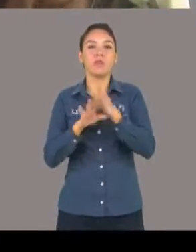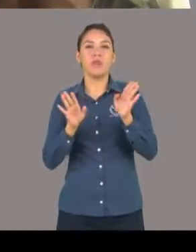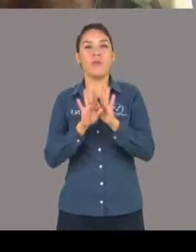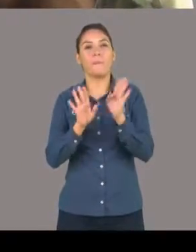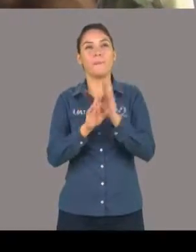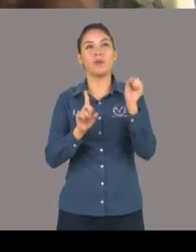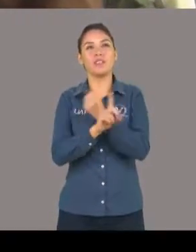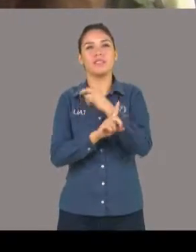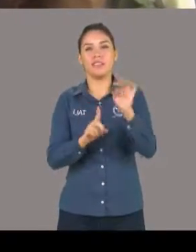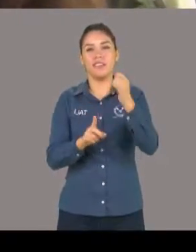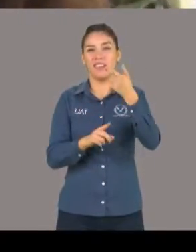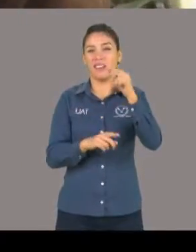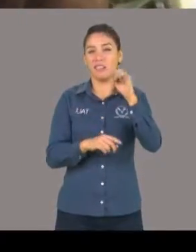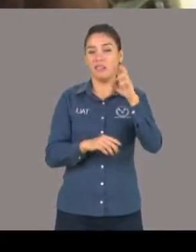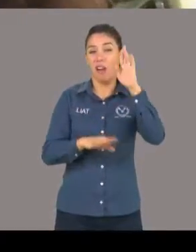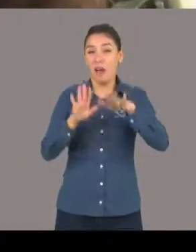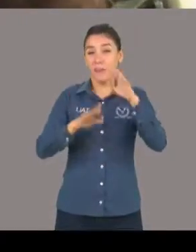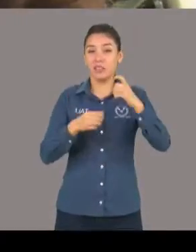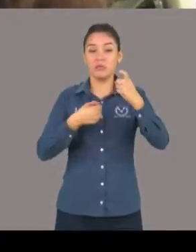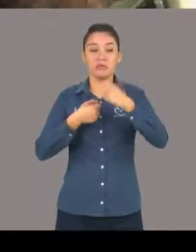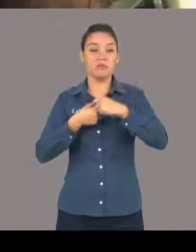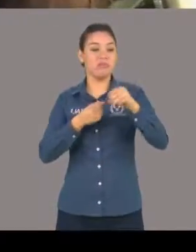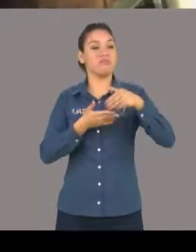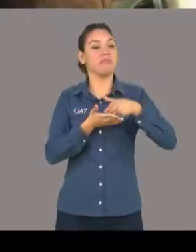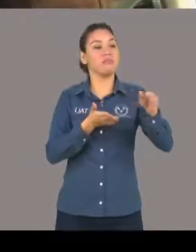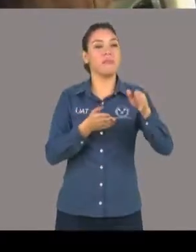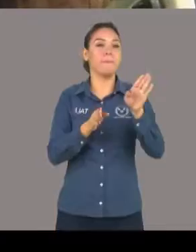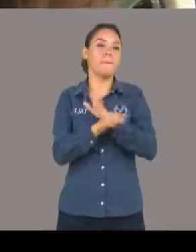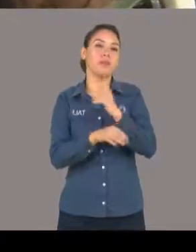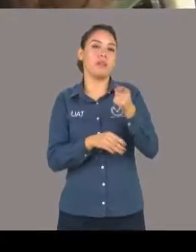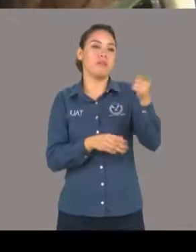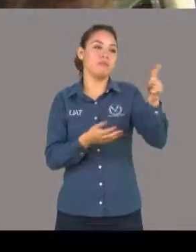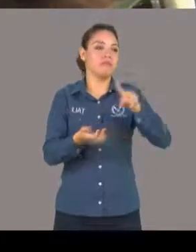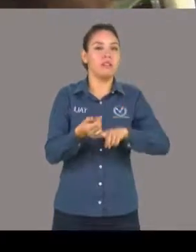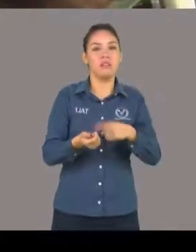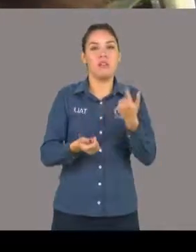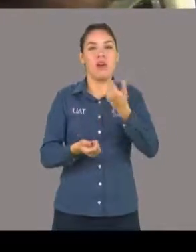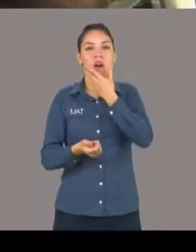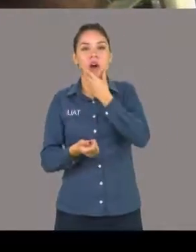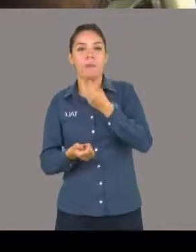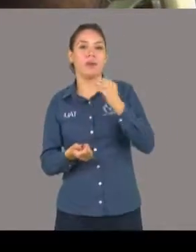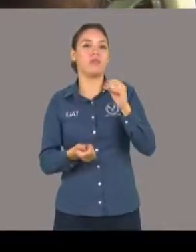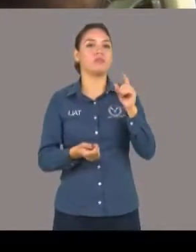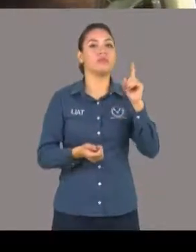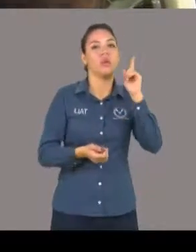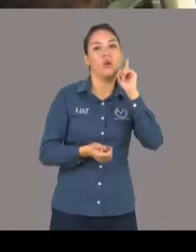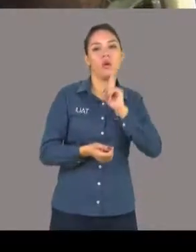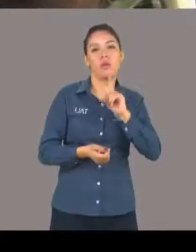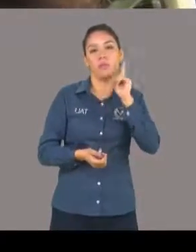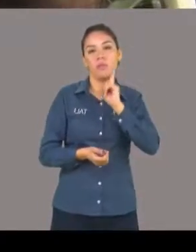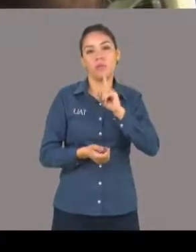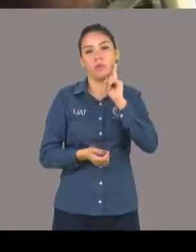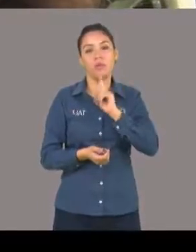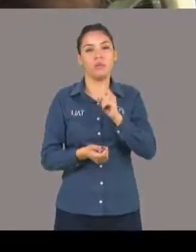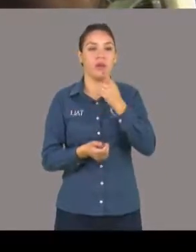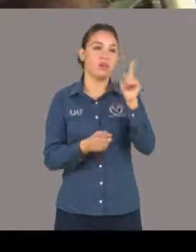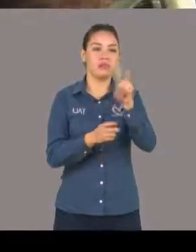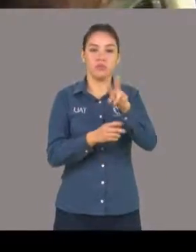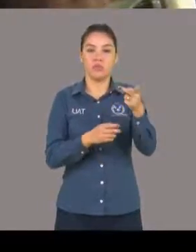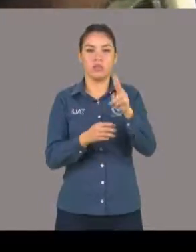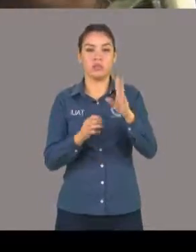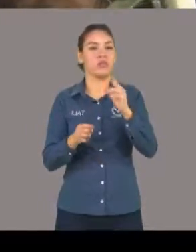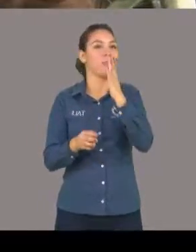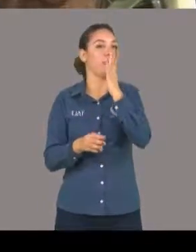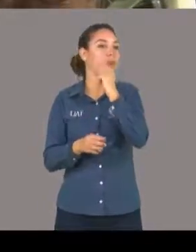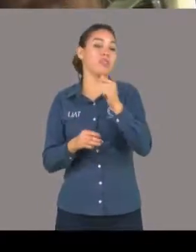Vaya, como violencia de género pueden ser la exclusión de un sexo por, ya sea, simplemente por el hecho de ser